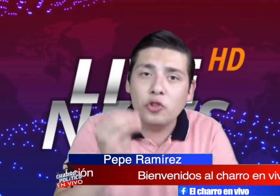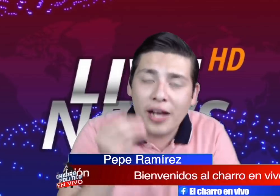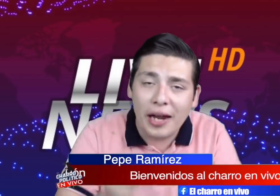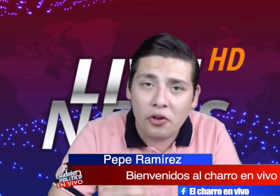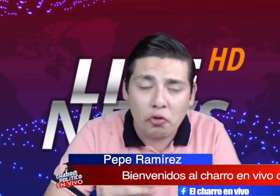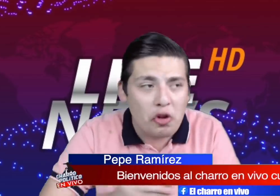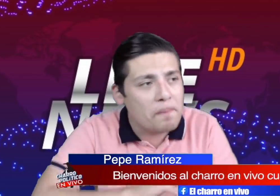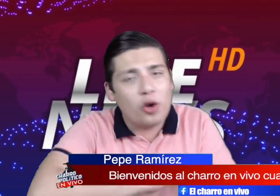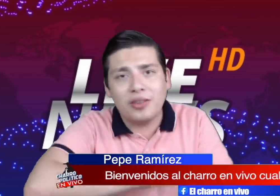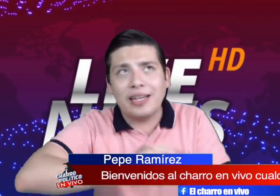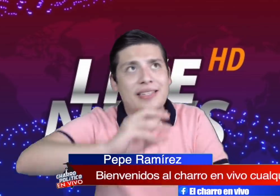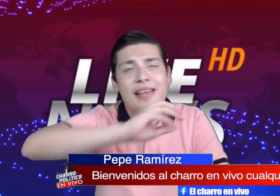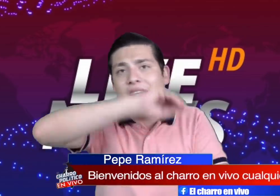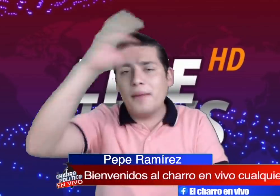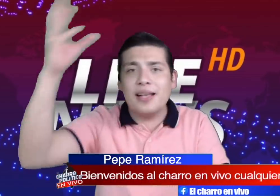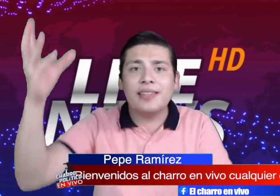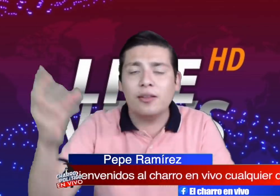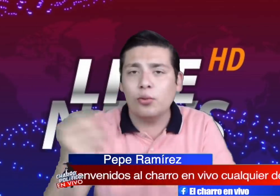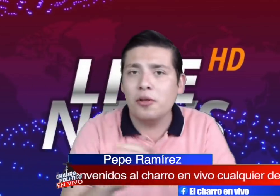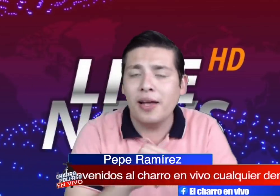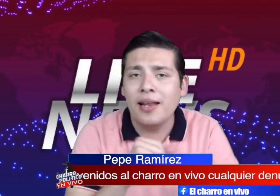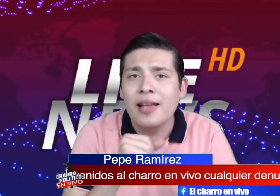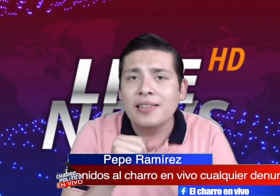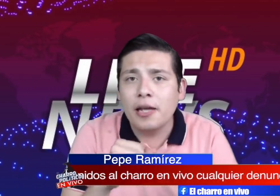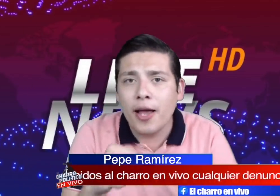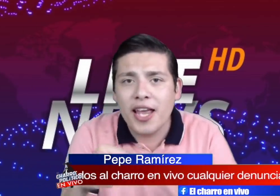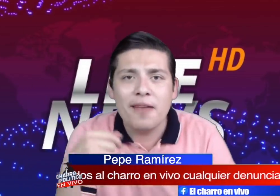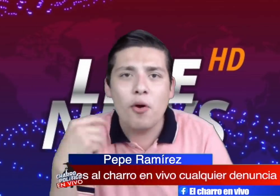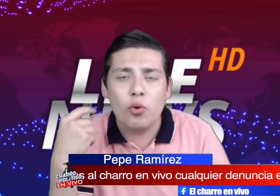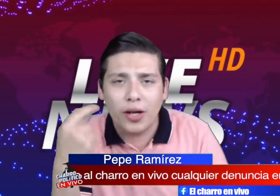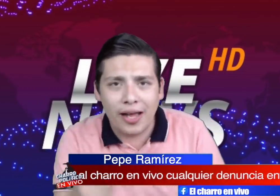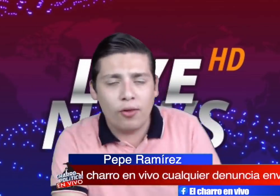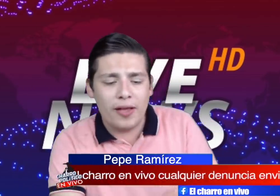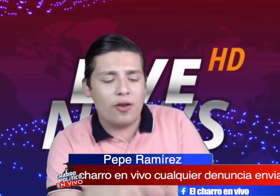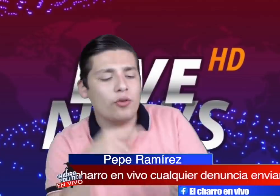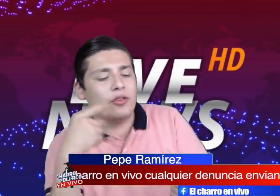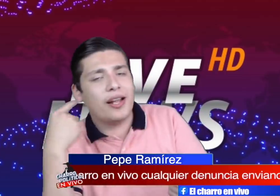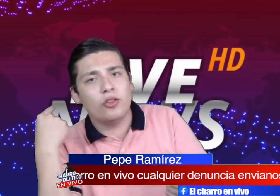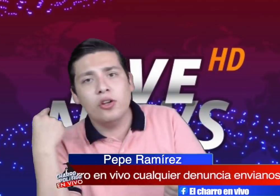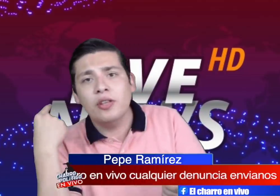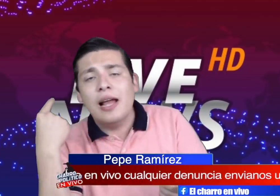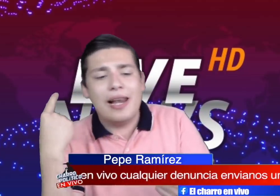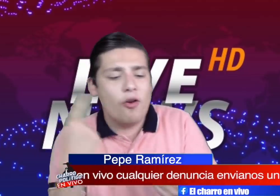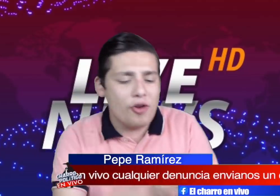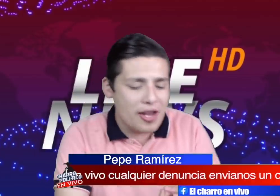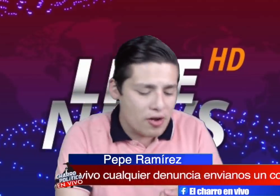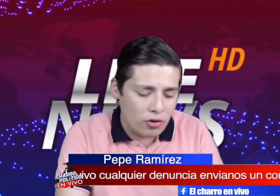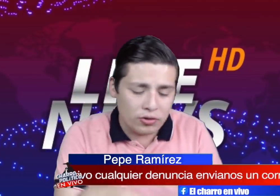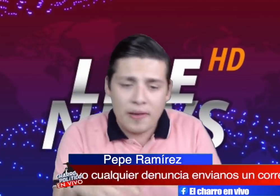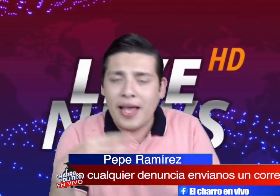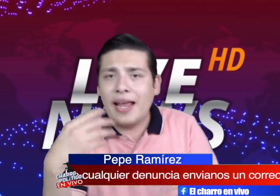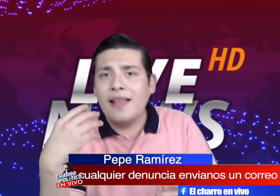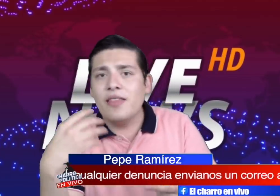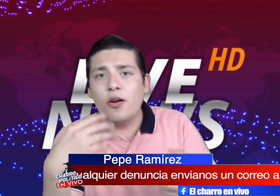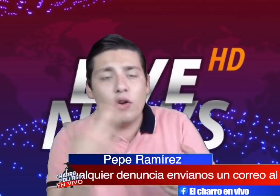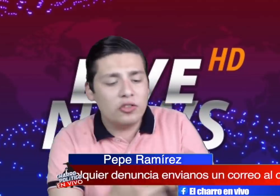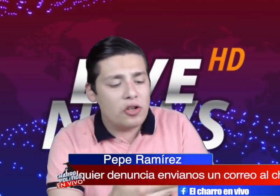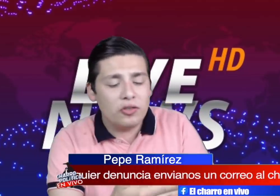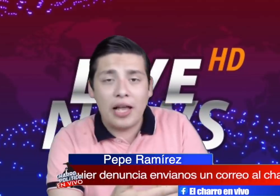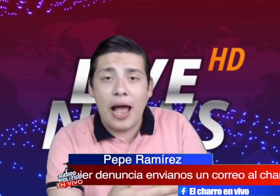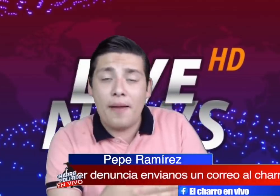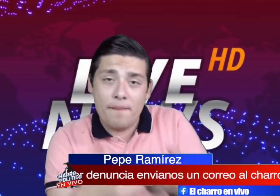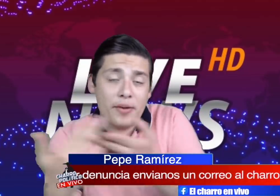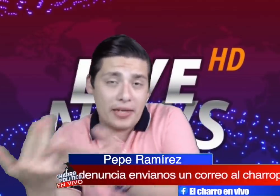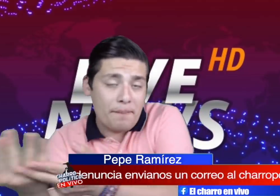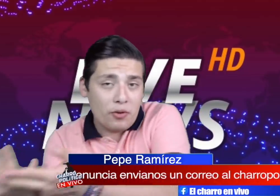algún funcionario, no importa que sea del más alto nivel, se ve involucrado en contratos leoninos, en